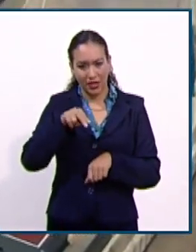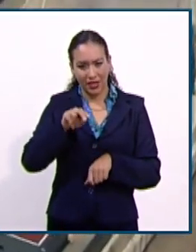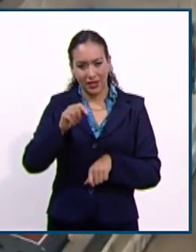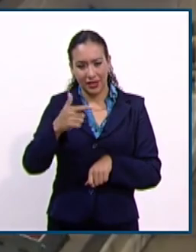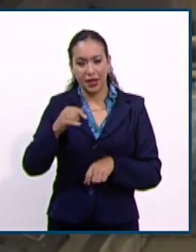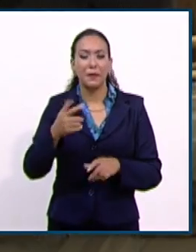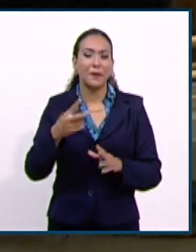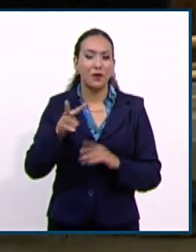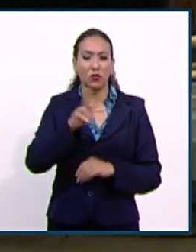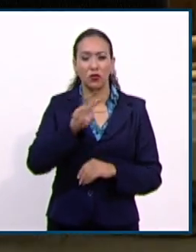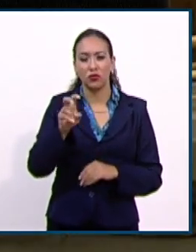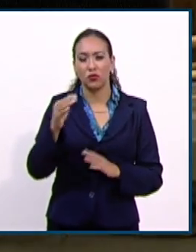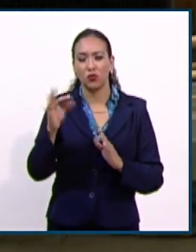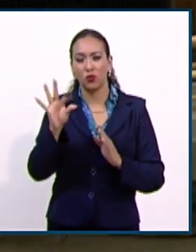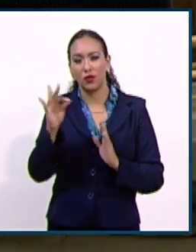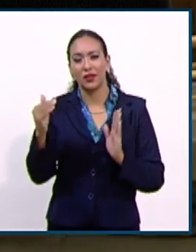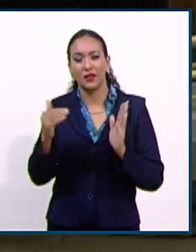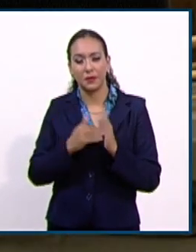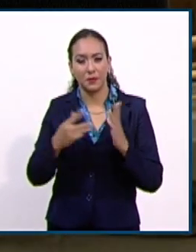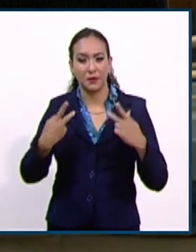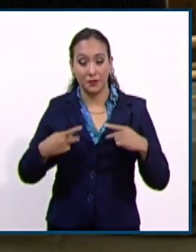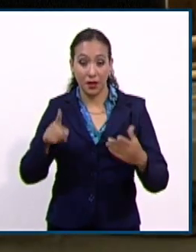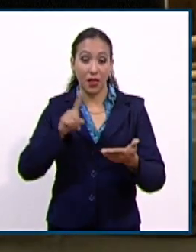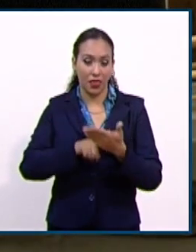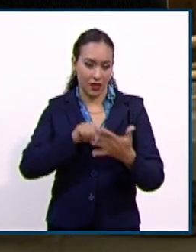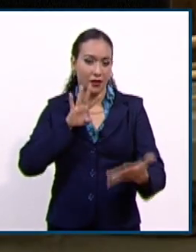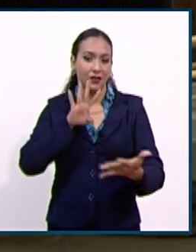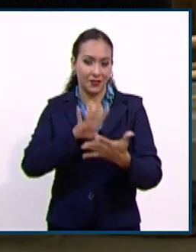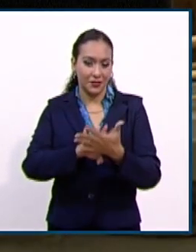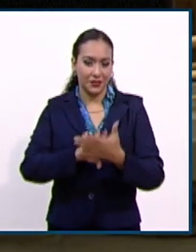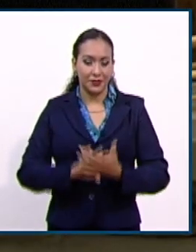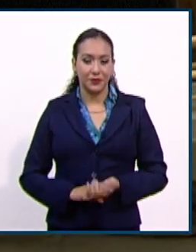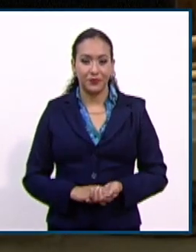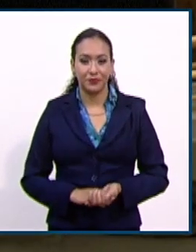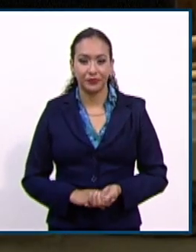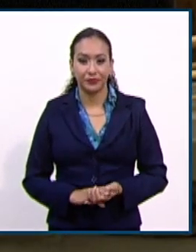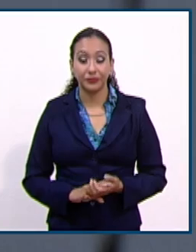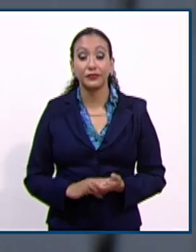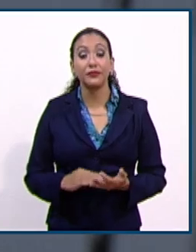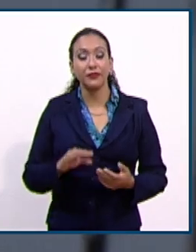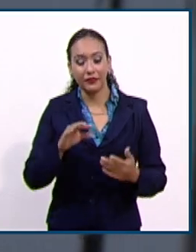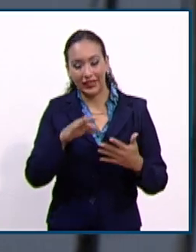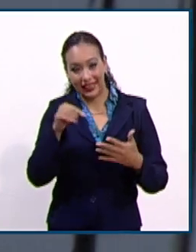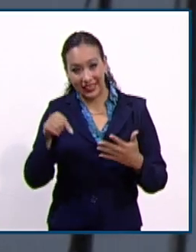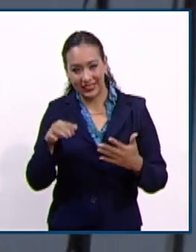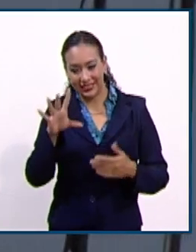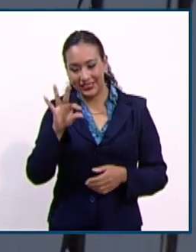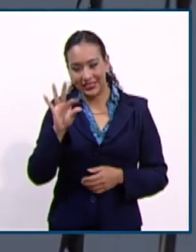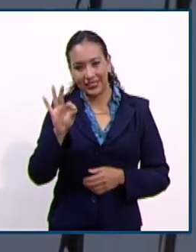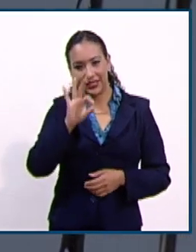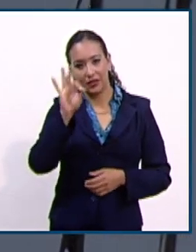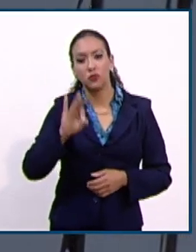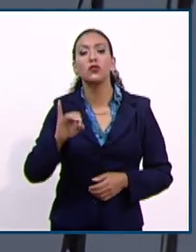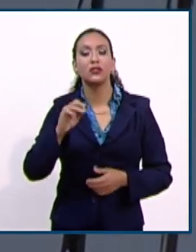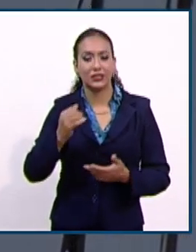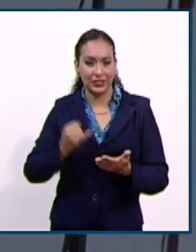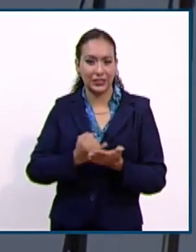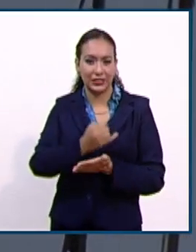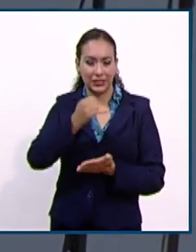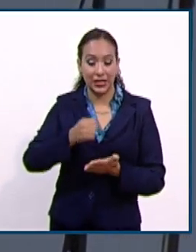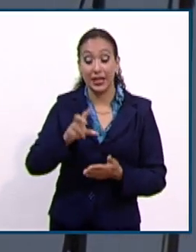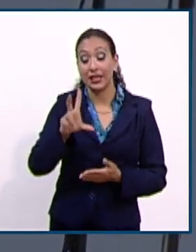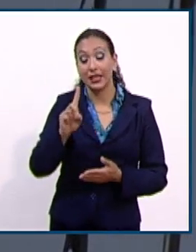alrededor de 240,000 personas se encuentran privadas de la libertad. De ellas, el 70% cuentan con sentencia y